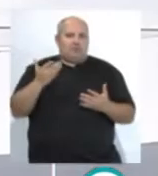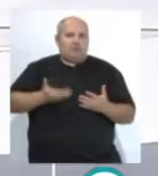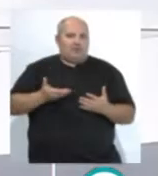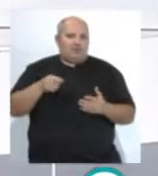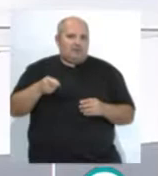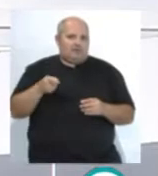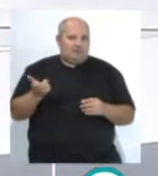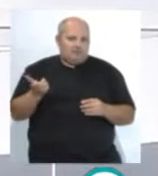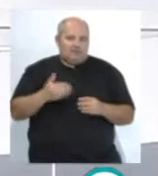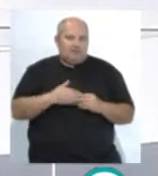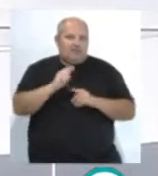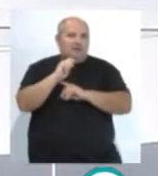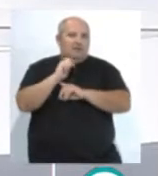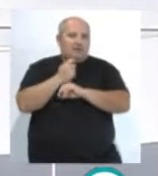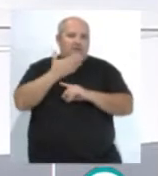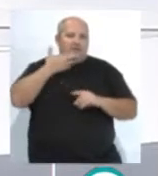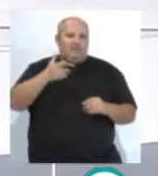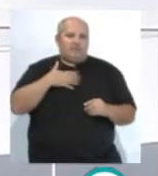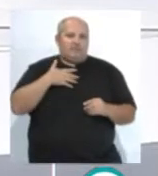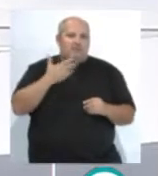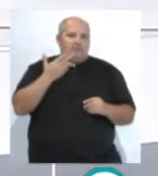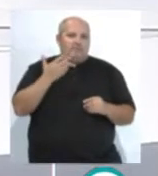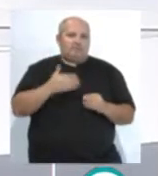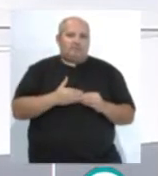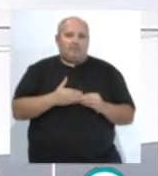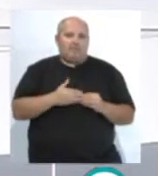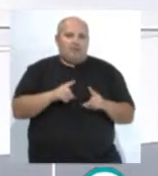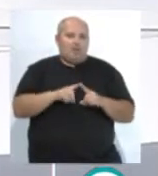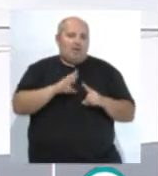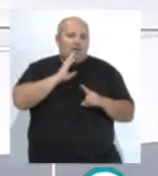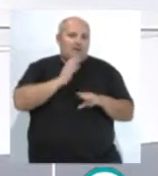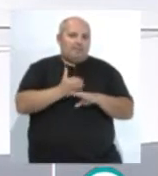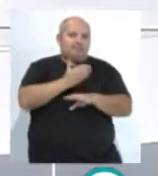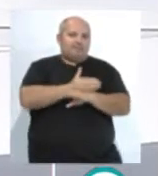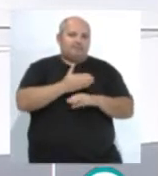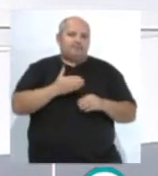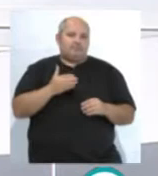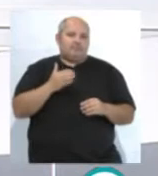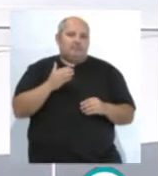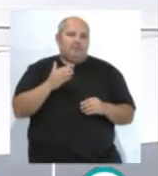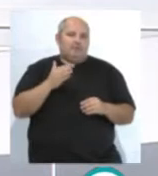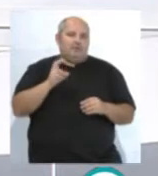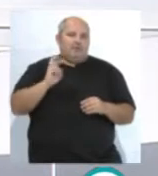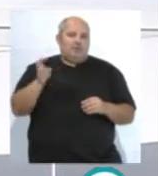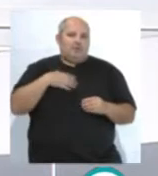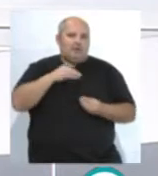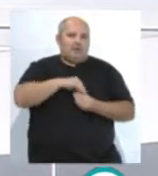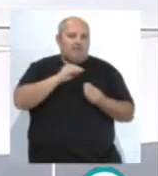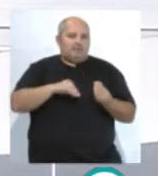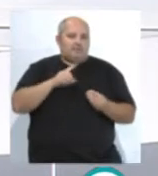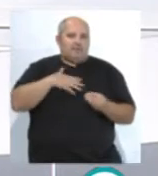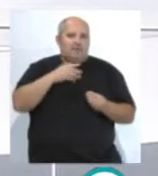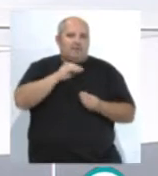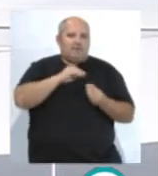no ser. Sí, sí, sí. Y con este triunfo sale de esas posiciones comprometidas, igual que sus paisanos, los canarios, en este caso la